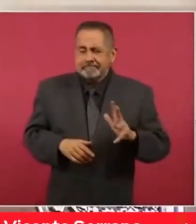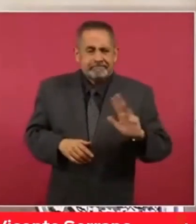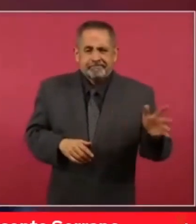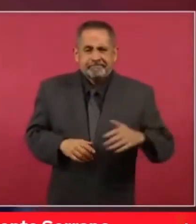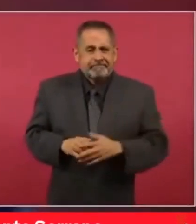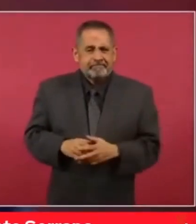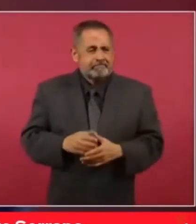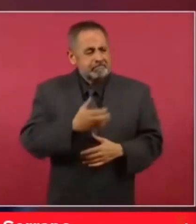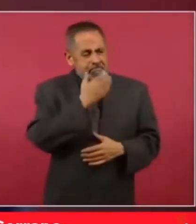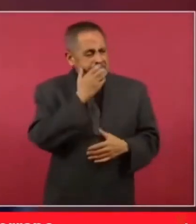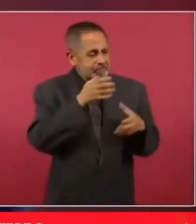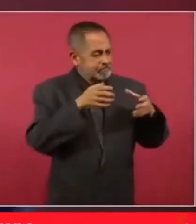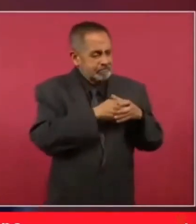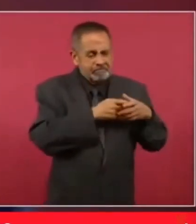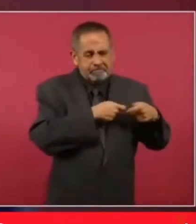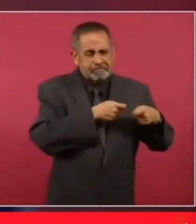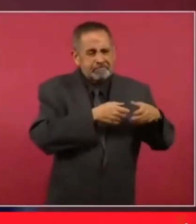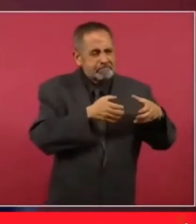muy conservador.